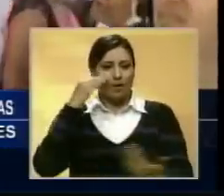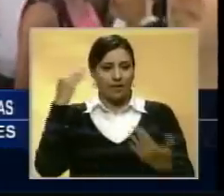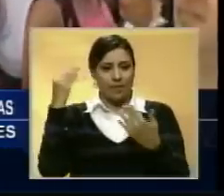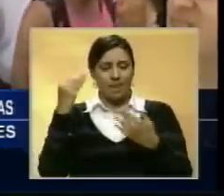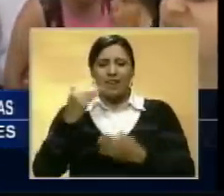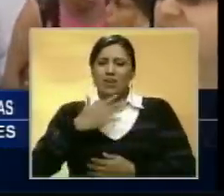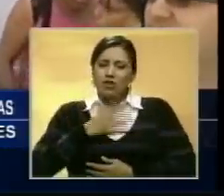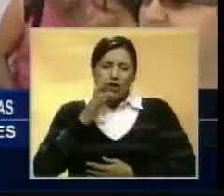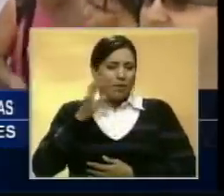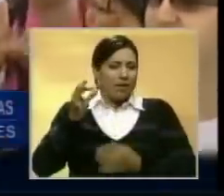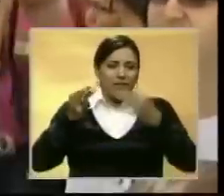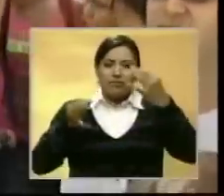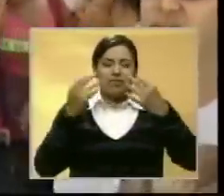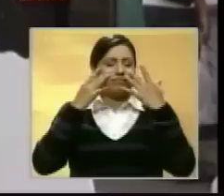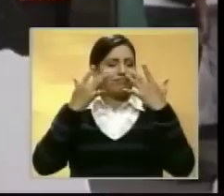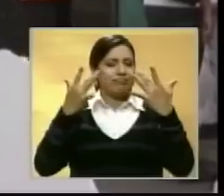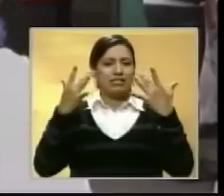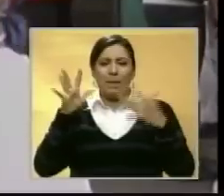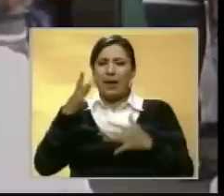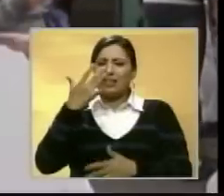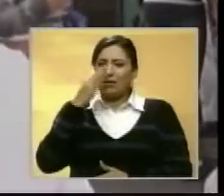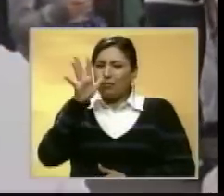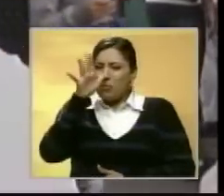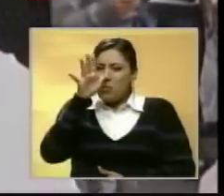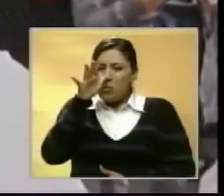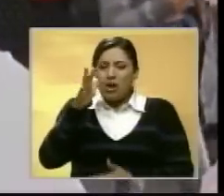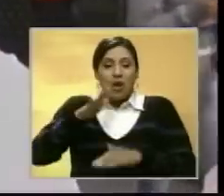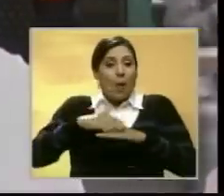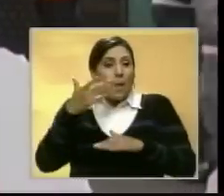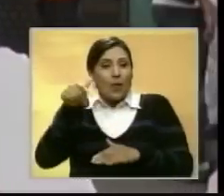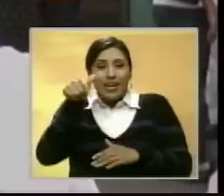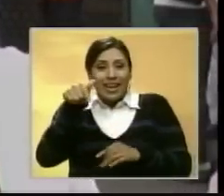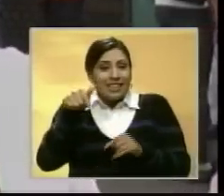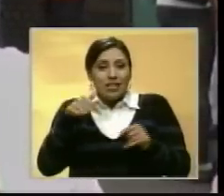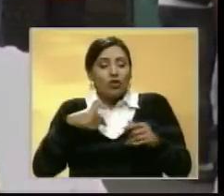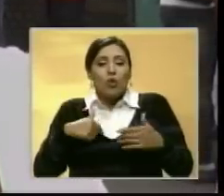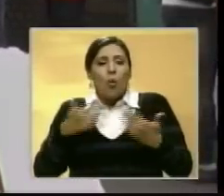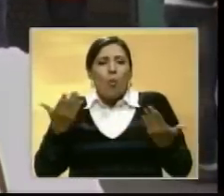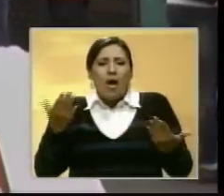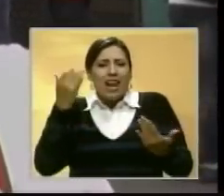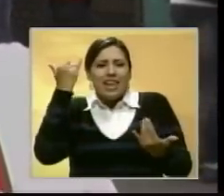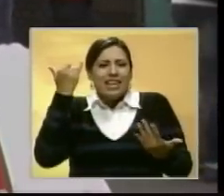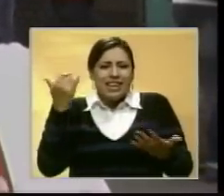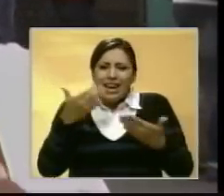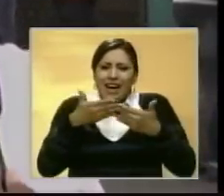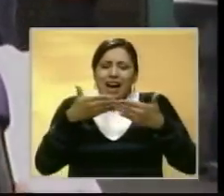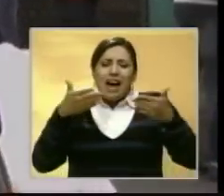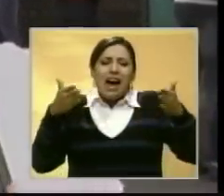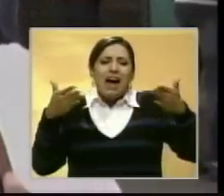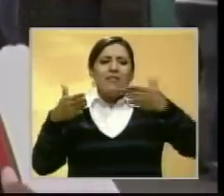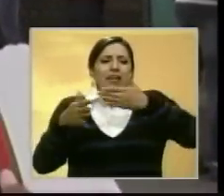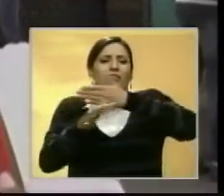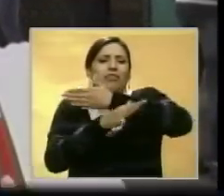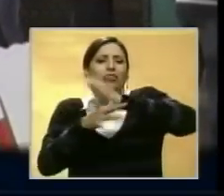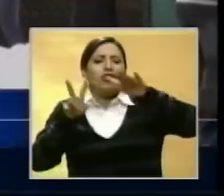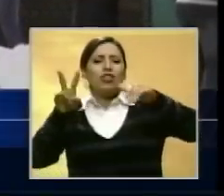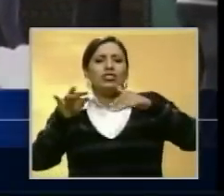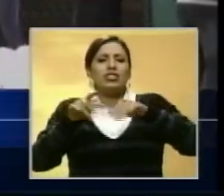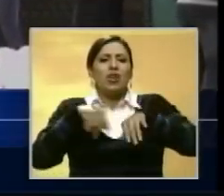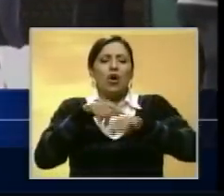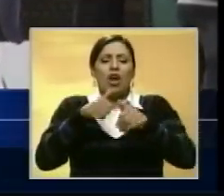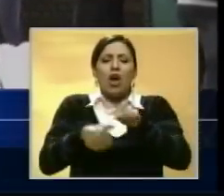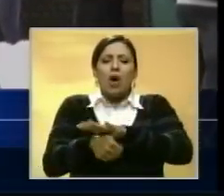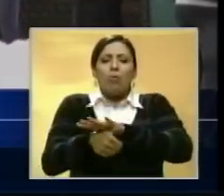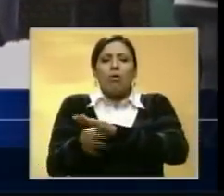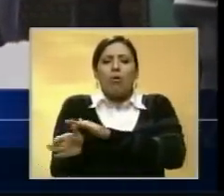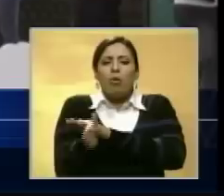me parece injusto y me parece una burla, porque esta no era la idea. O sea, ¿cuál es la idea de abrir el paso y entonces hacer Operación